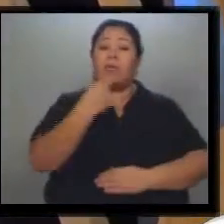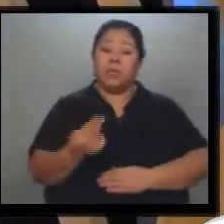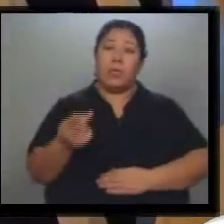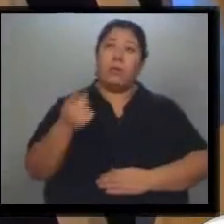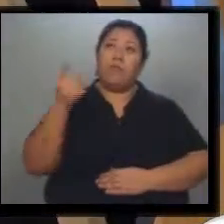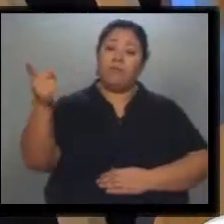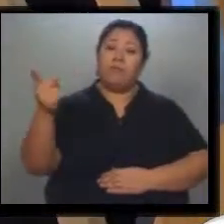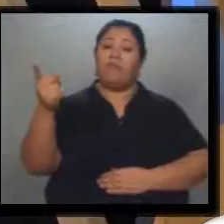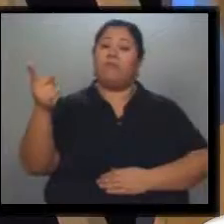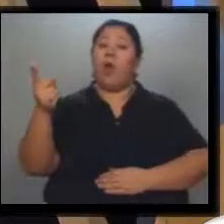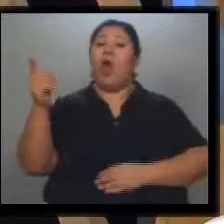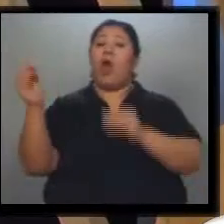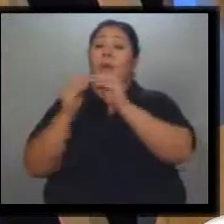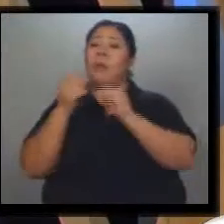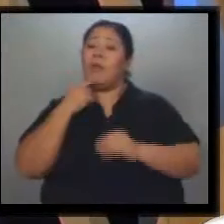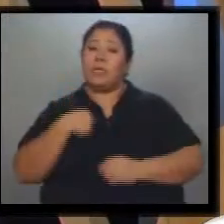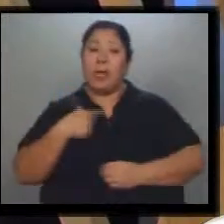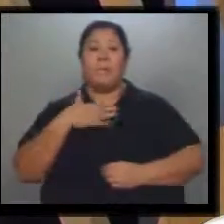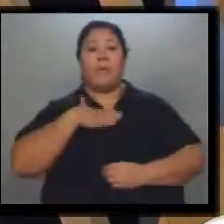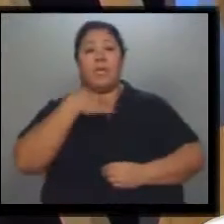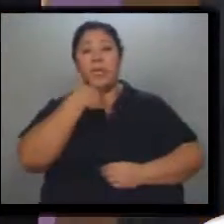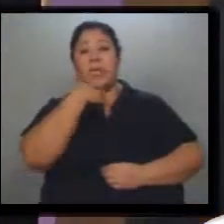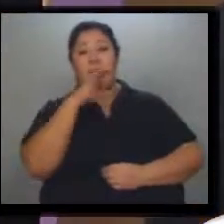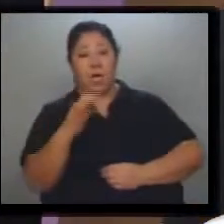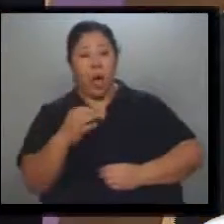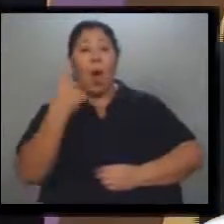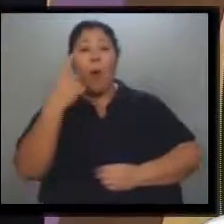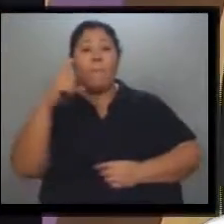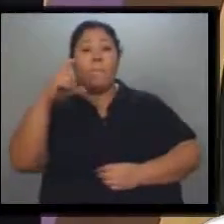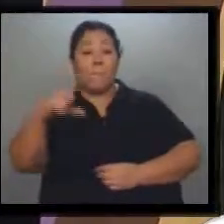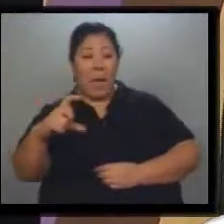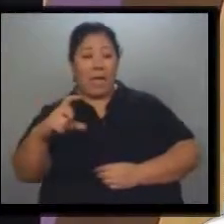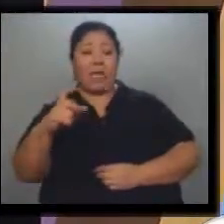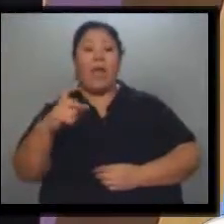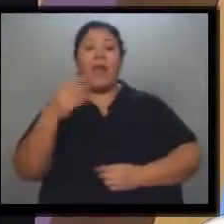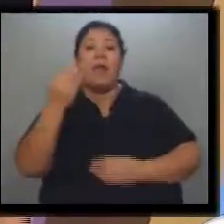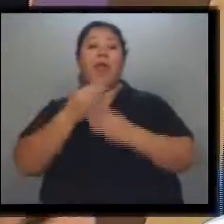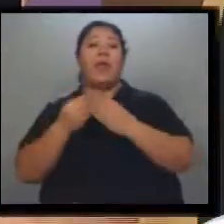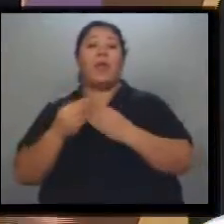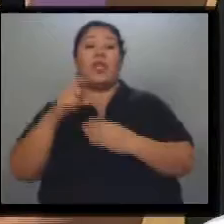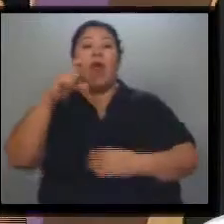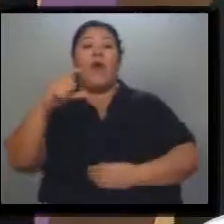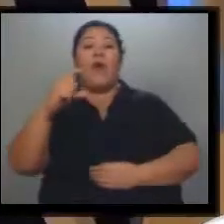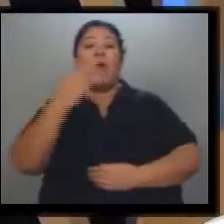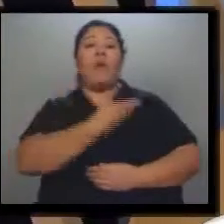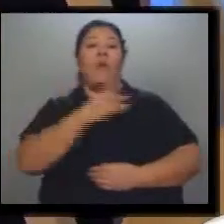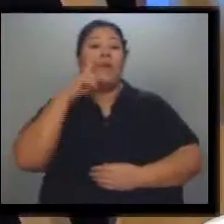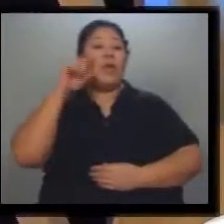compro un paquete de figuritas por día. ¿Qué? Dani, te hice la cuenta. ¿Qué? ¿Por día? Mirá,